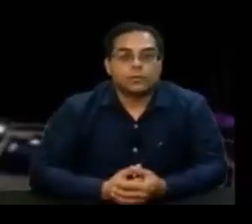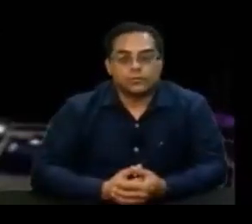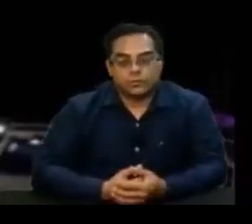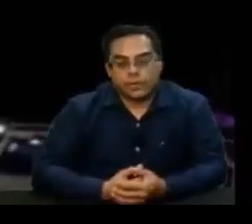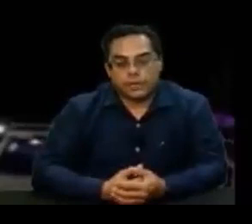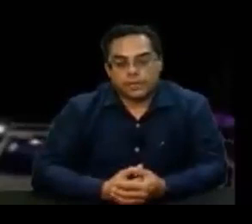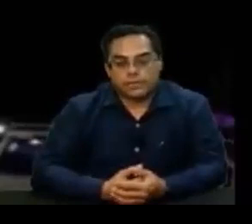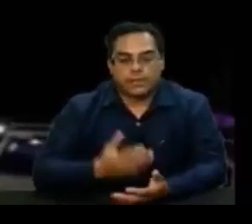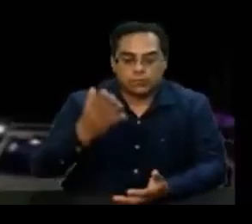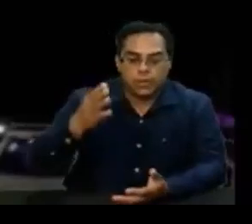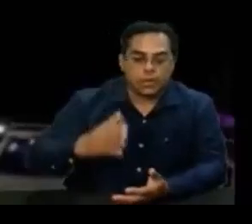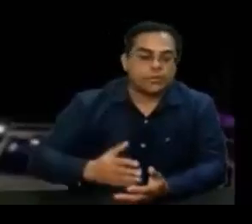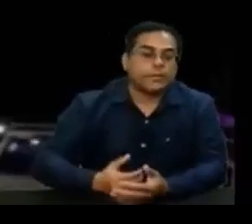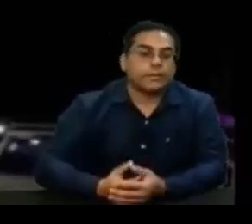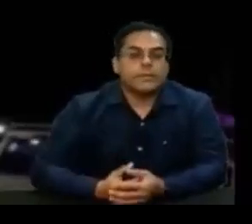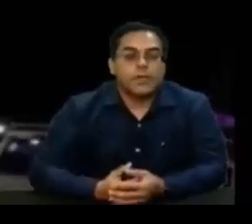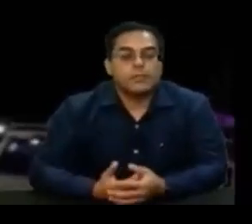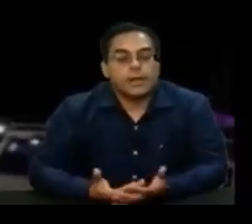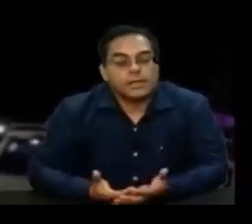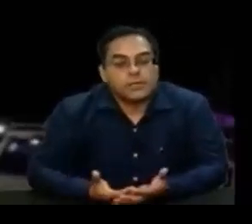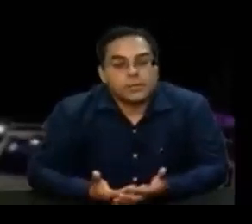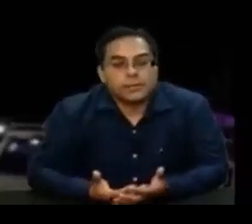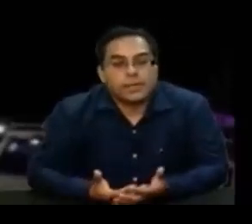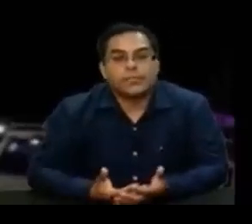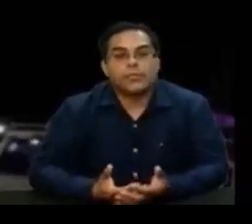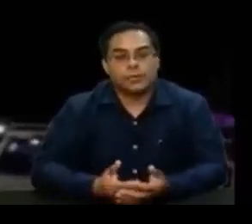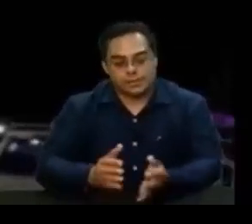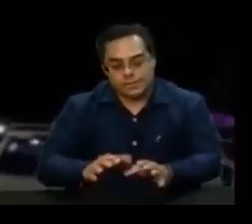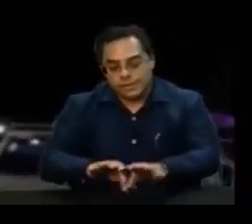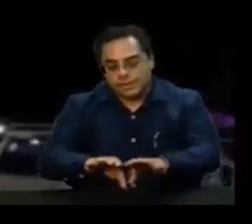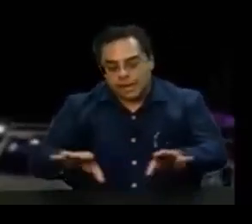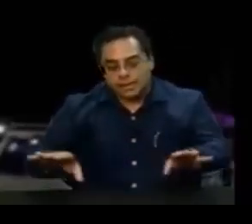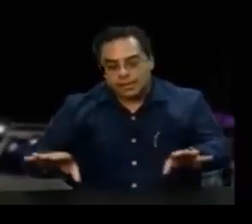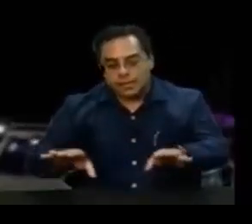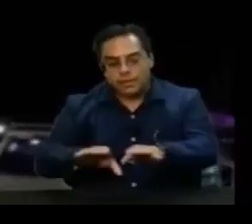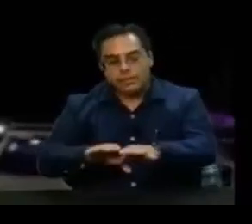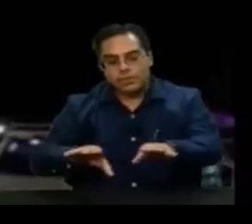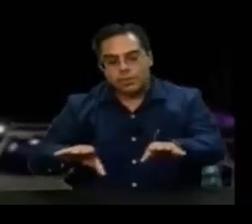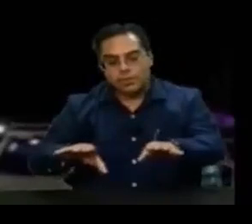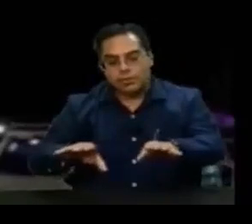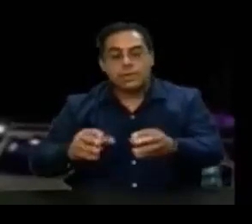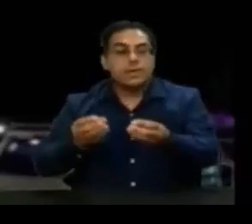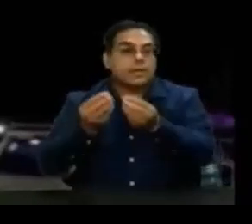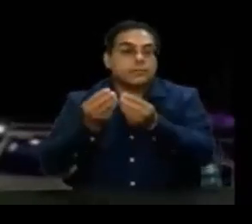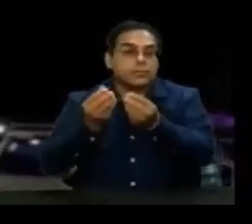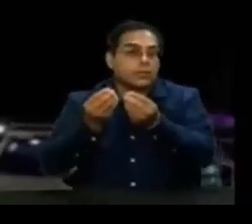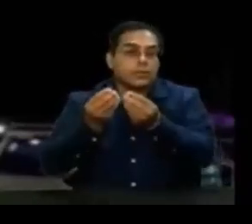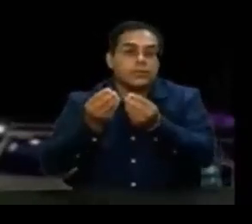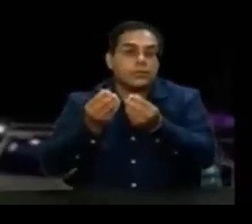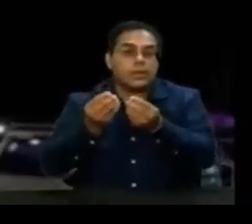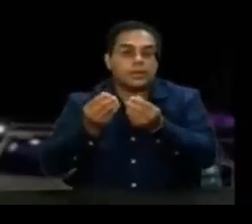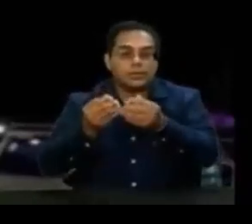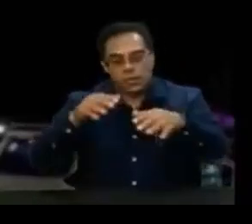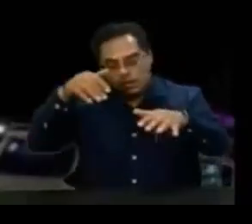Cuando se fractura la órbita, hay un mecanismo que se llama trapdoor, que es decir, que se abre el piso de la órbita, que es realmente